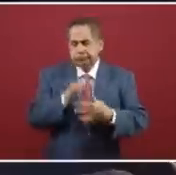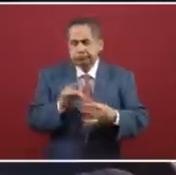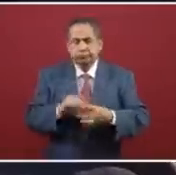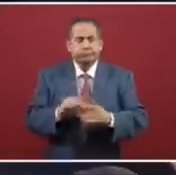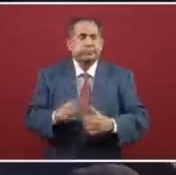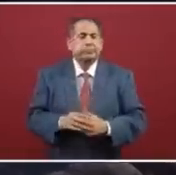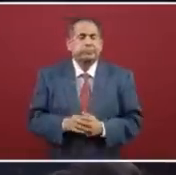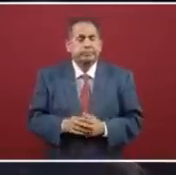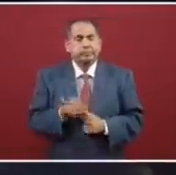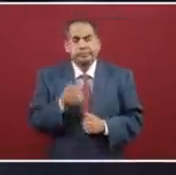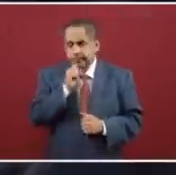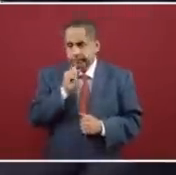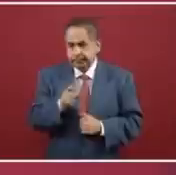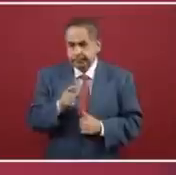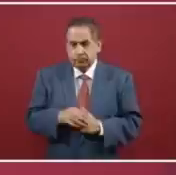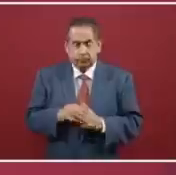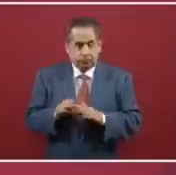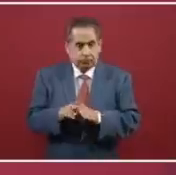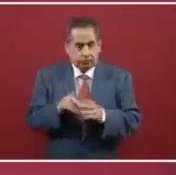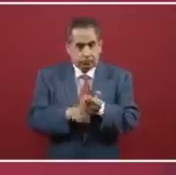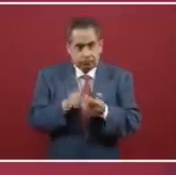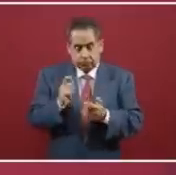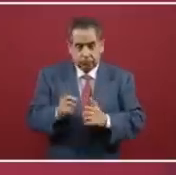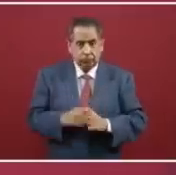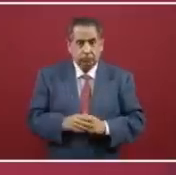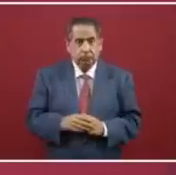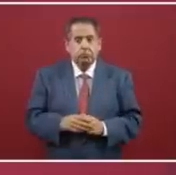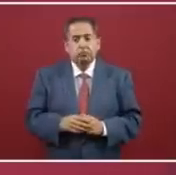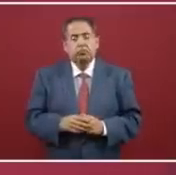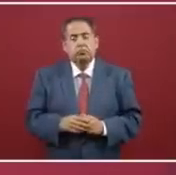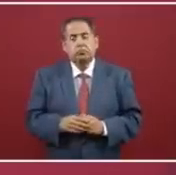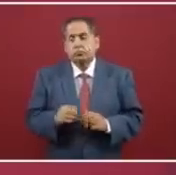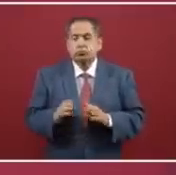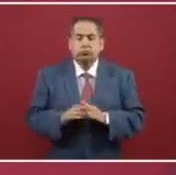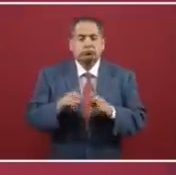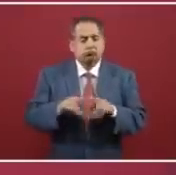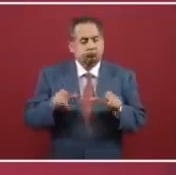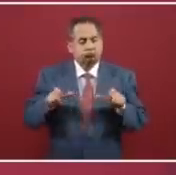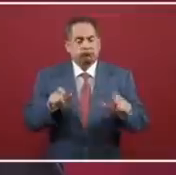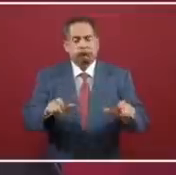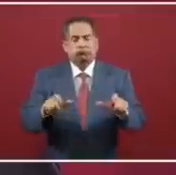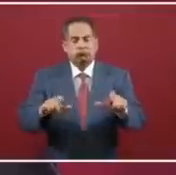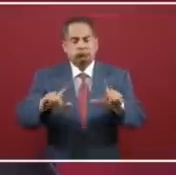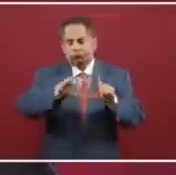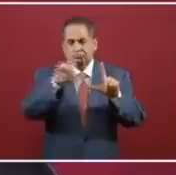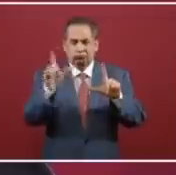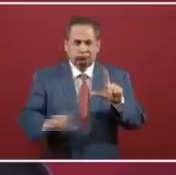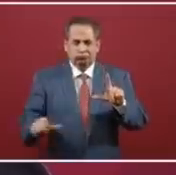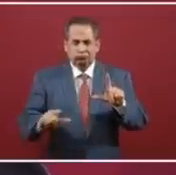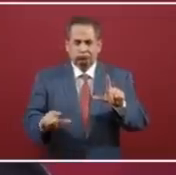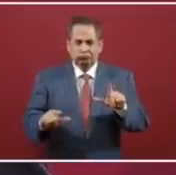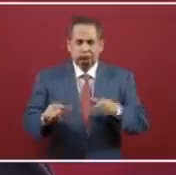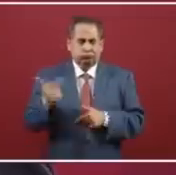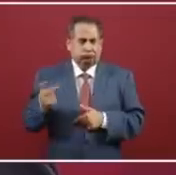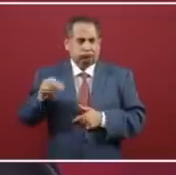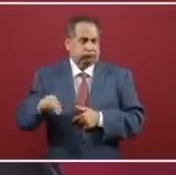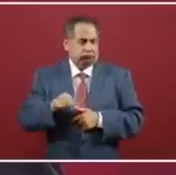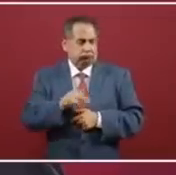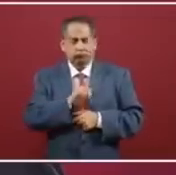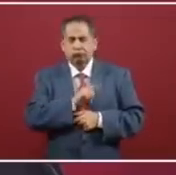vamos a que sea y una guardia nacional con elementos muy profesionales